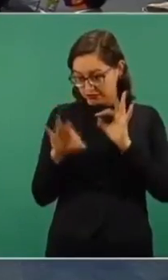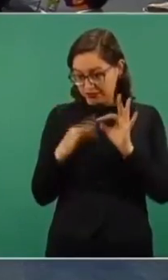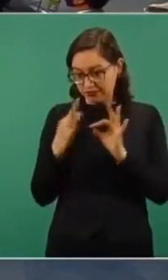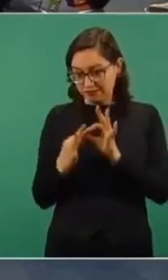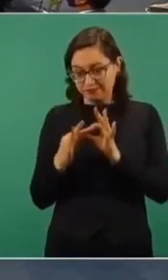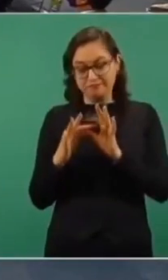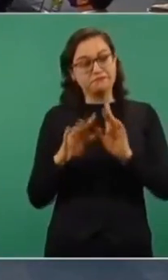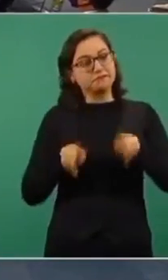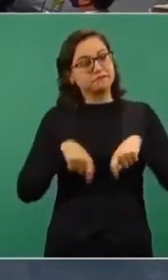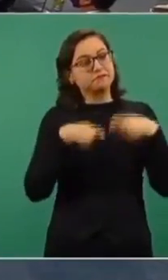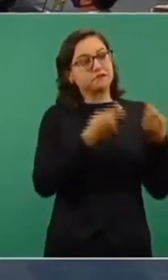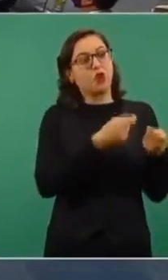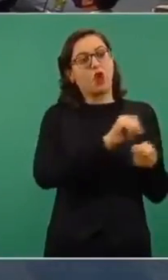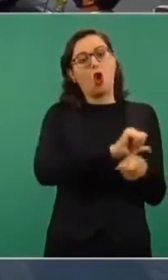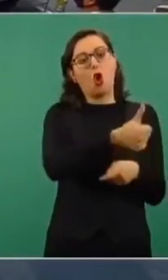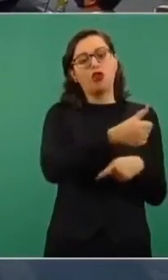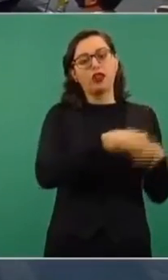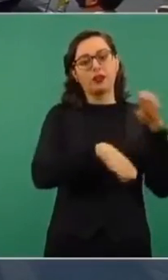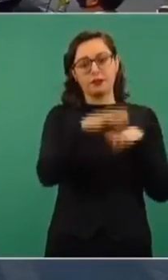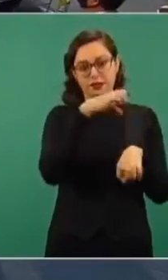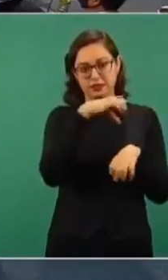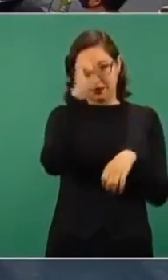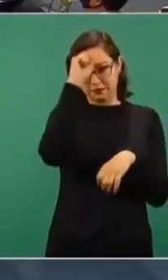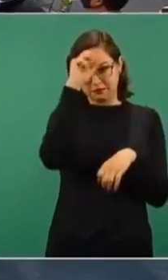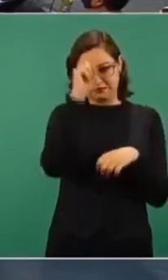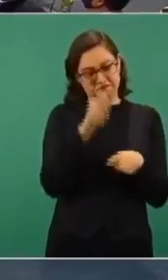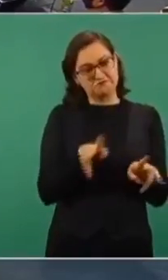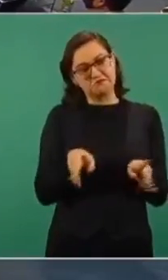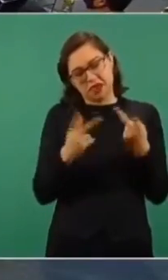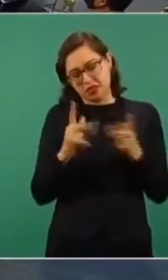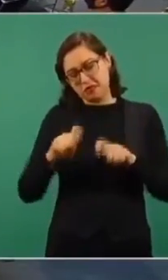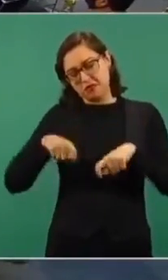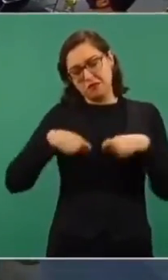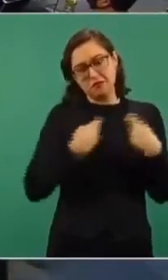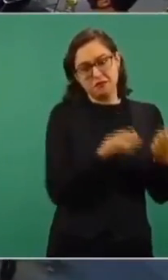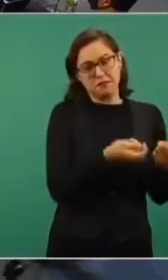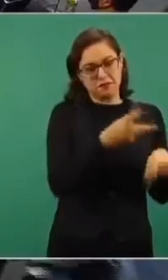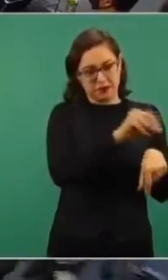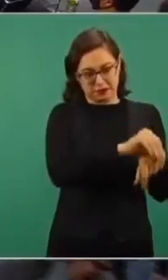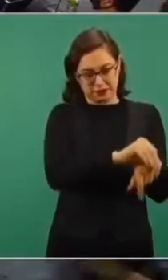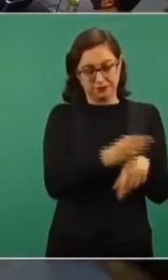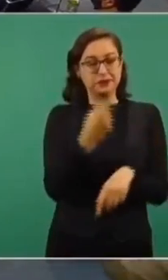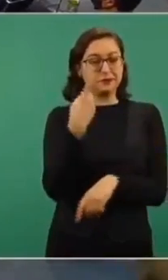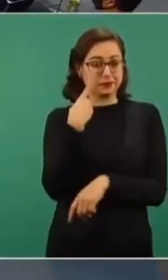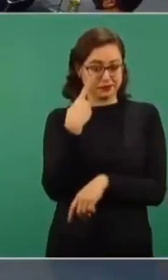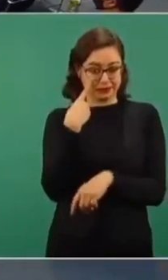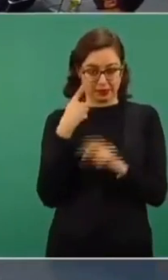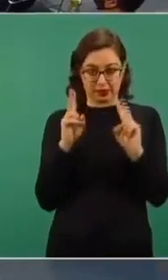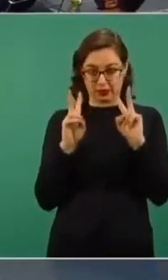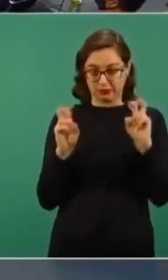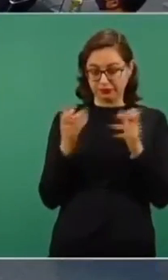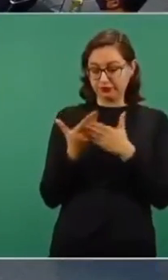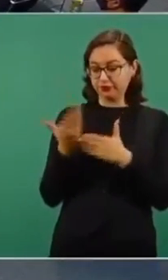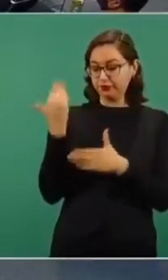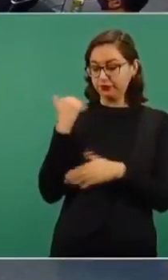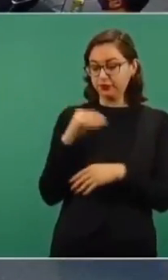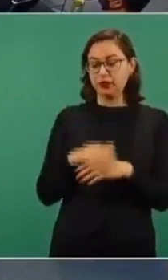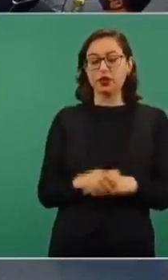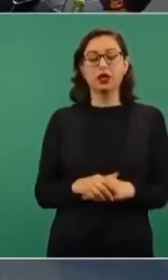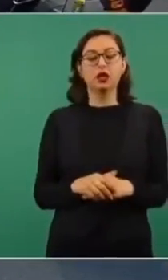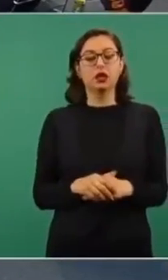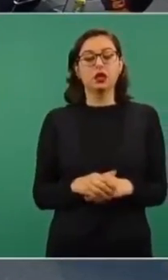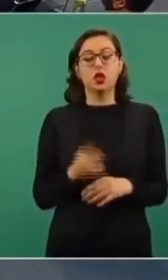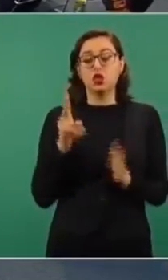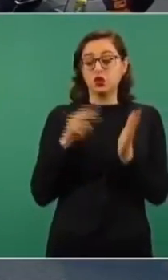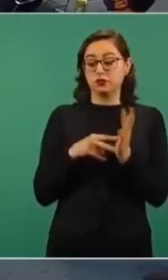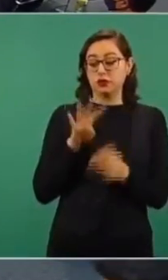una investigación que hizo la doctora Violeta Núñez, que dice: en el 2019, la empresa Ganfeng Lithium,